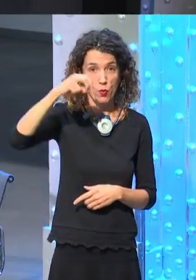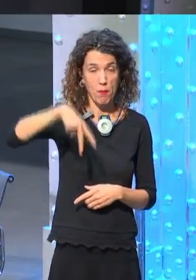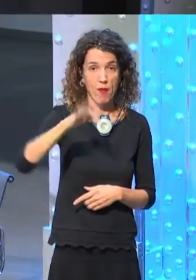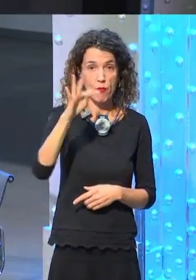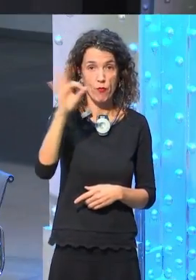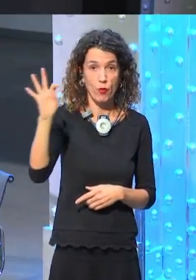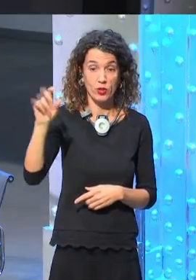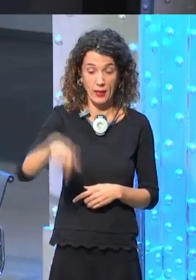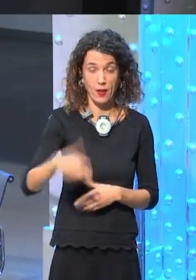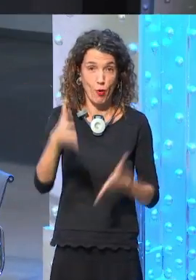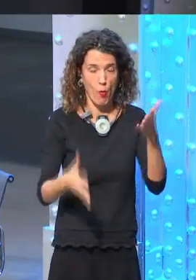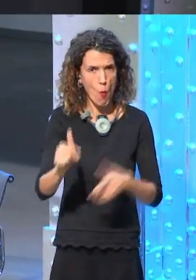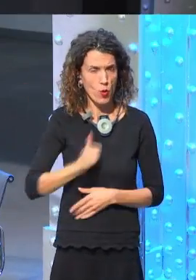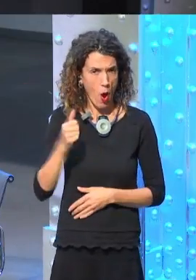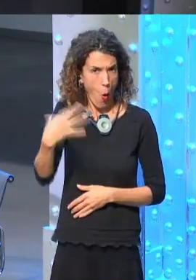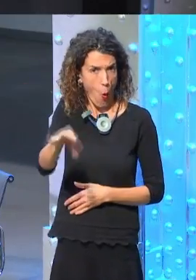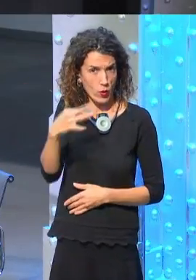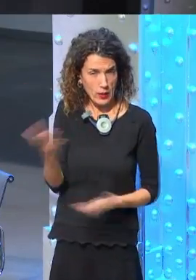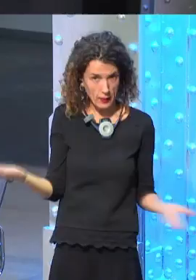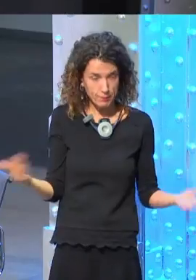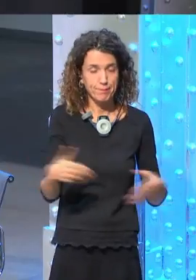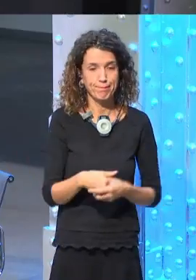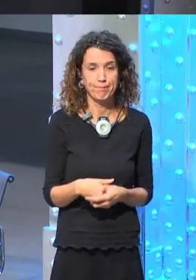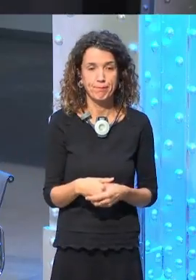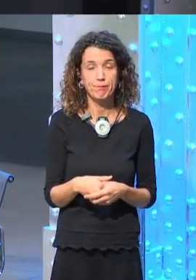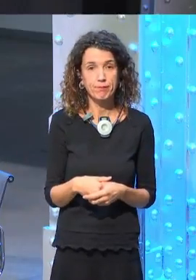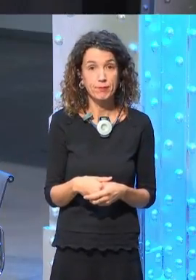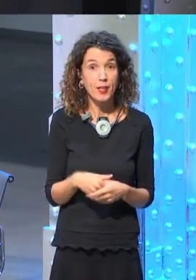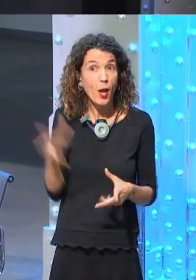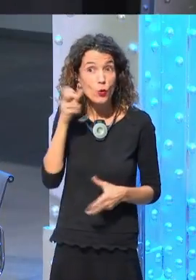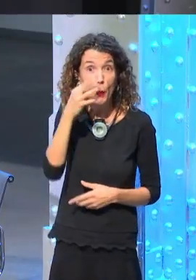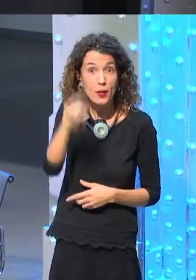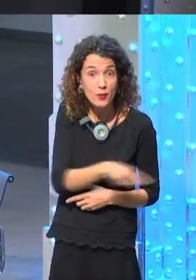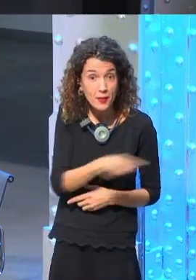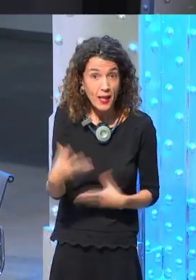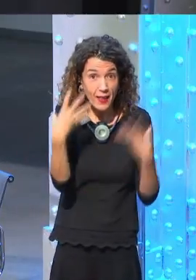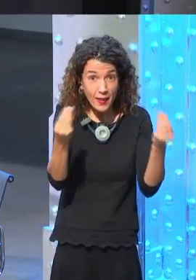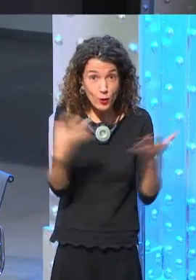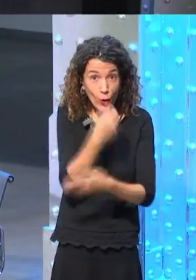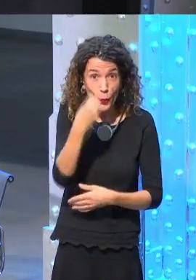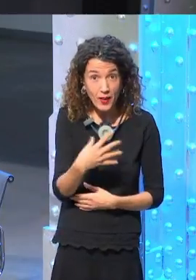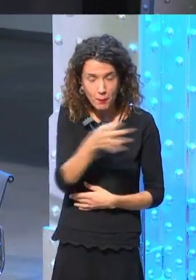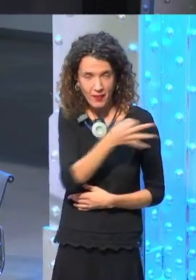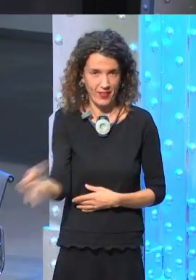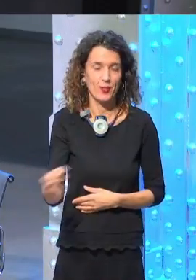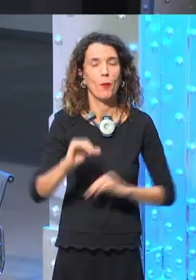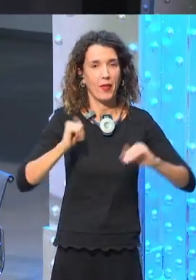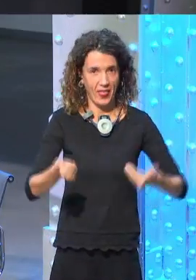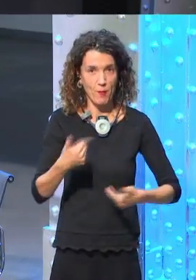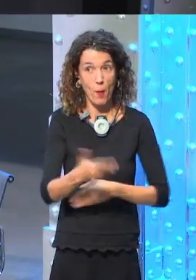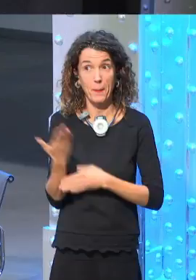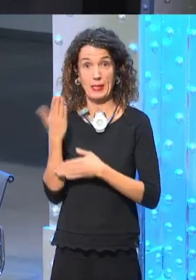con robots aquí en Madrid. Es una gran oportunidad. ¿Vale? ¿Funciona? ¿Está sonando bien? ¿Todo el mundo entiende? Bien, perfecto. Pues ahora me